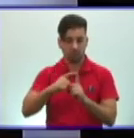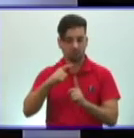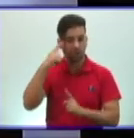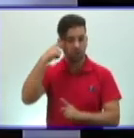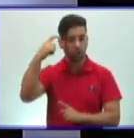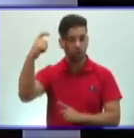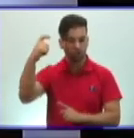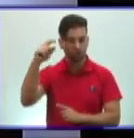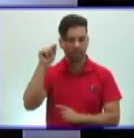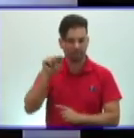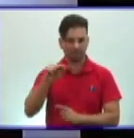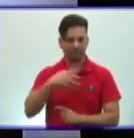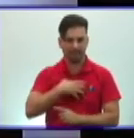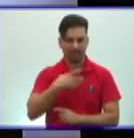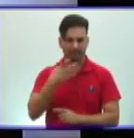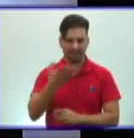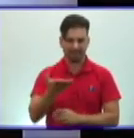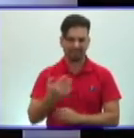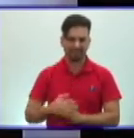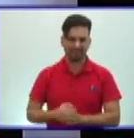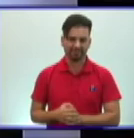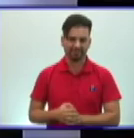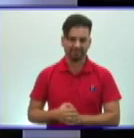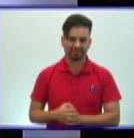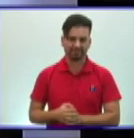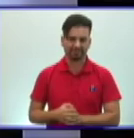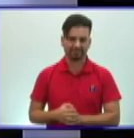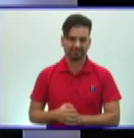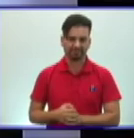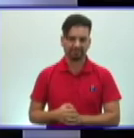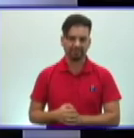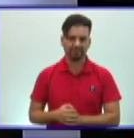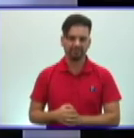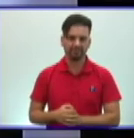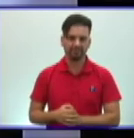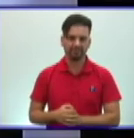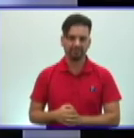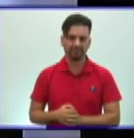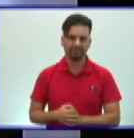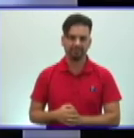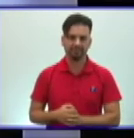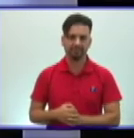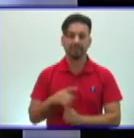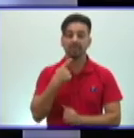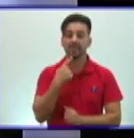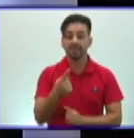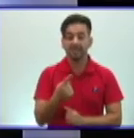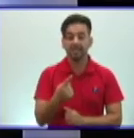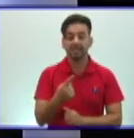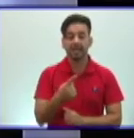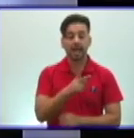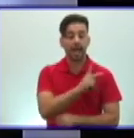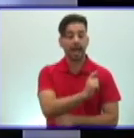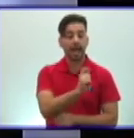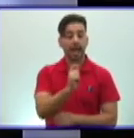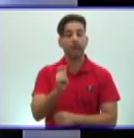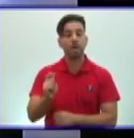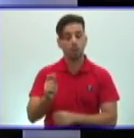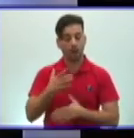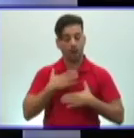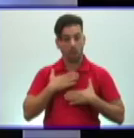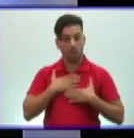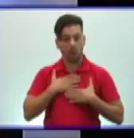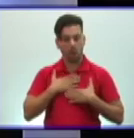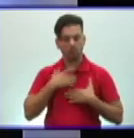era un primer paso. Y dice, y continúa diciendo Marx, el propio educador necesita ser educado.